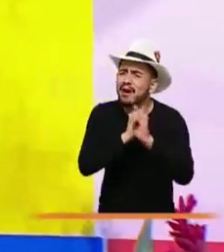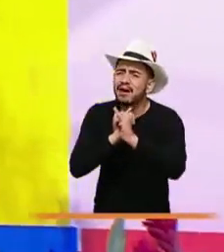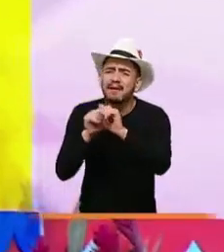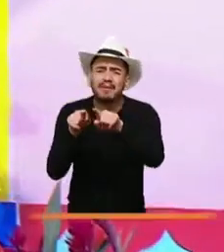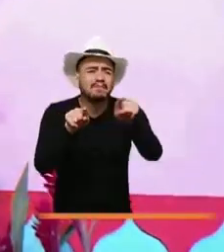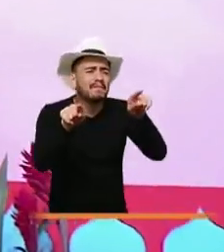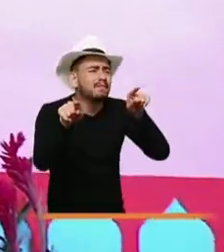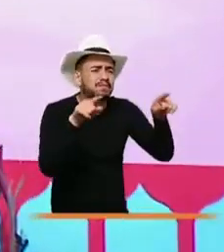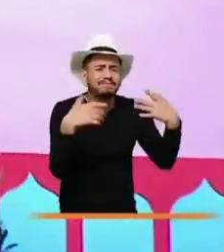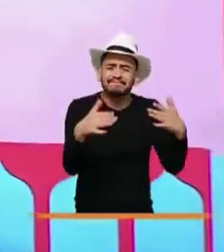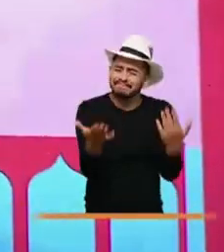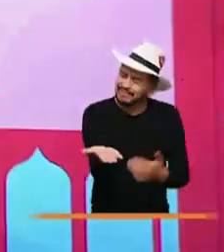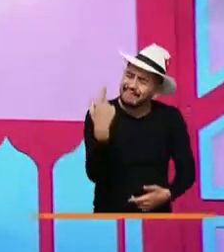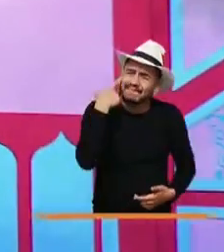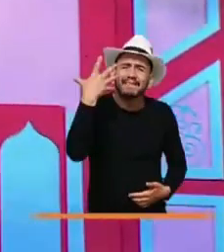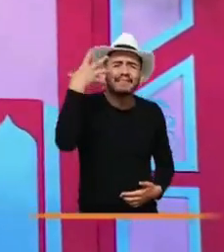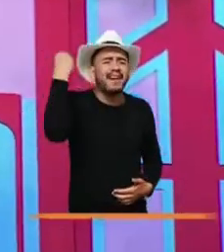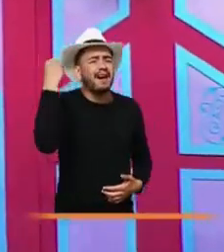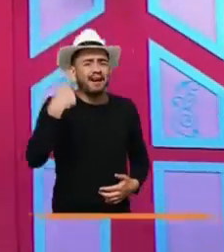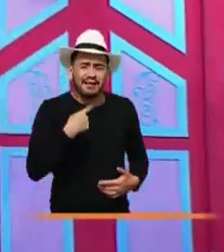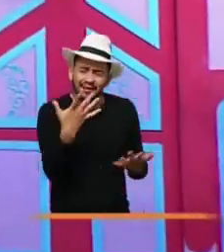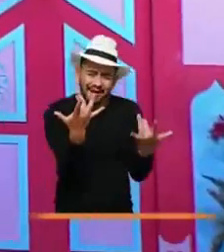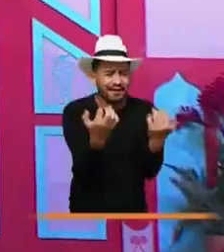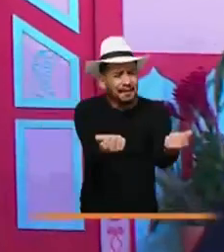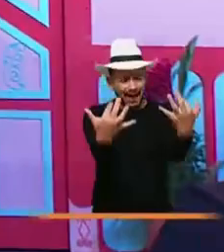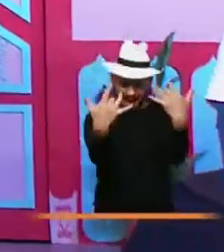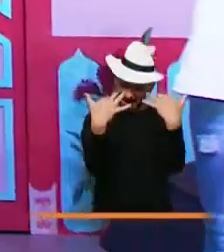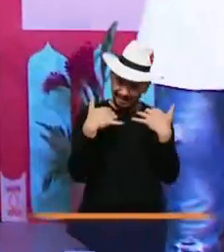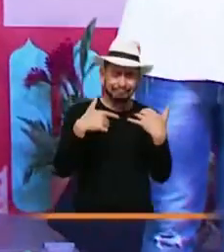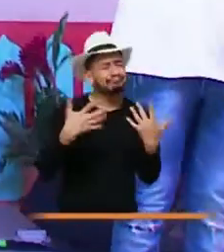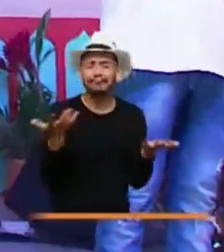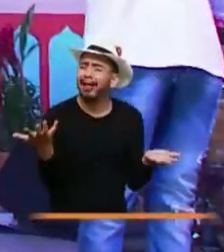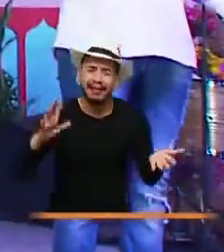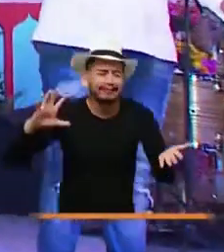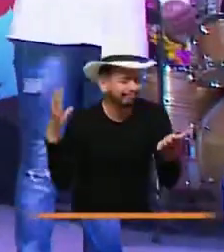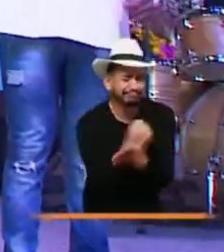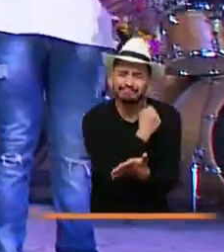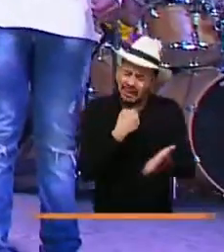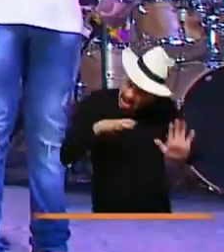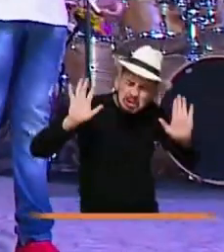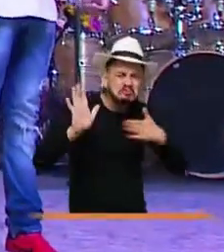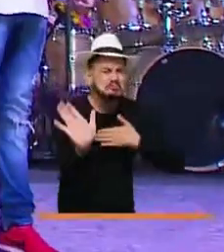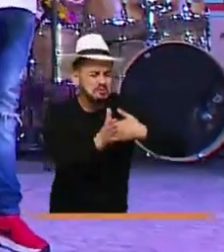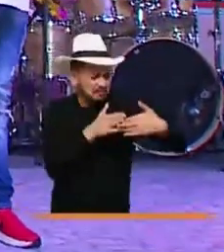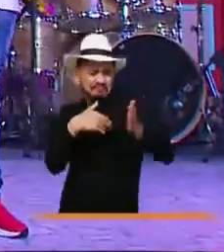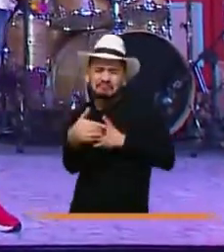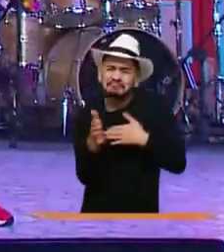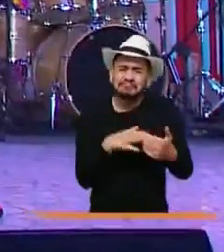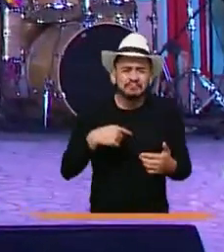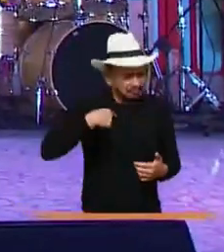calor de nuestro para calentarnos más aquí todavía